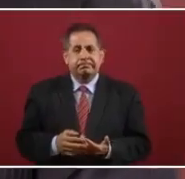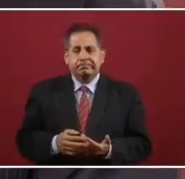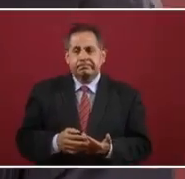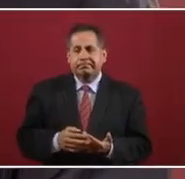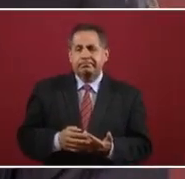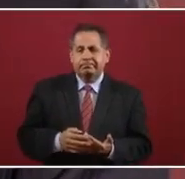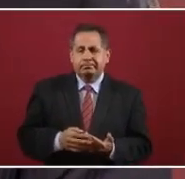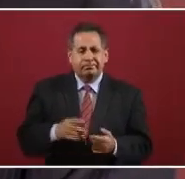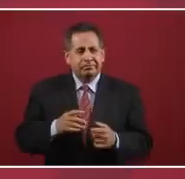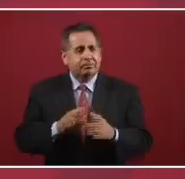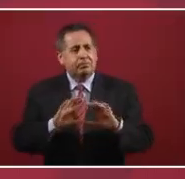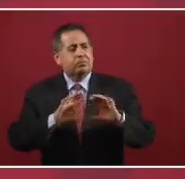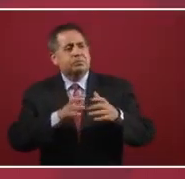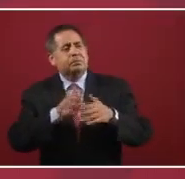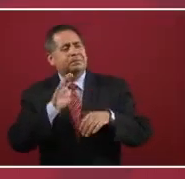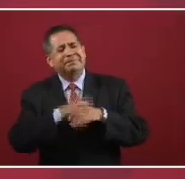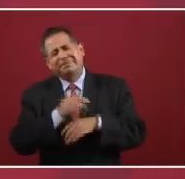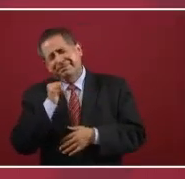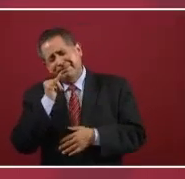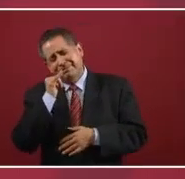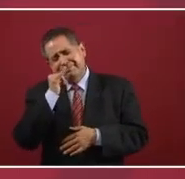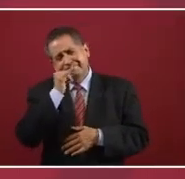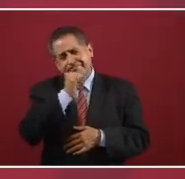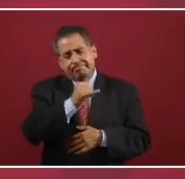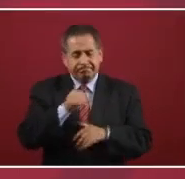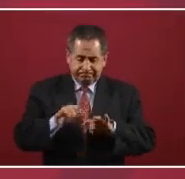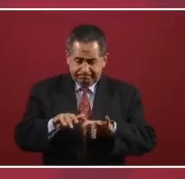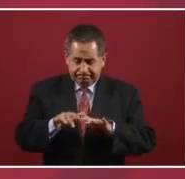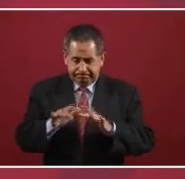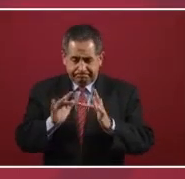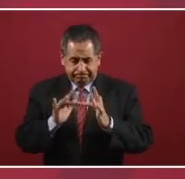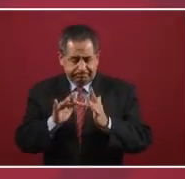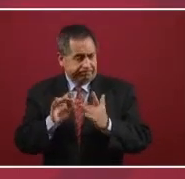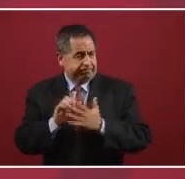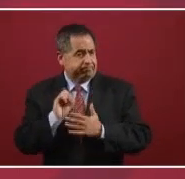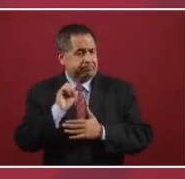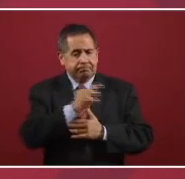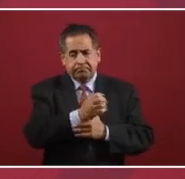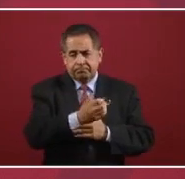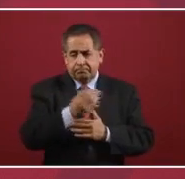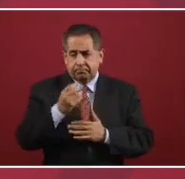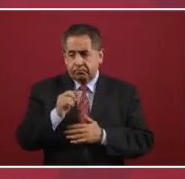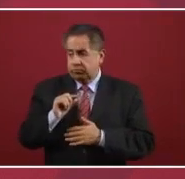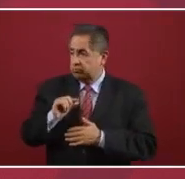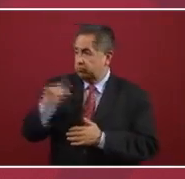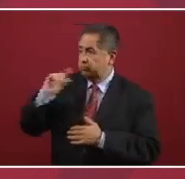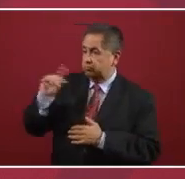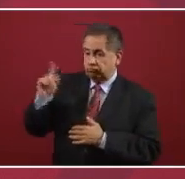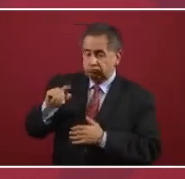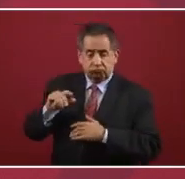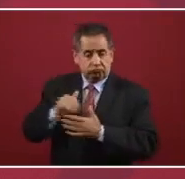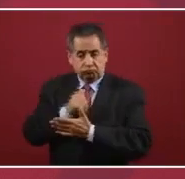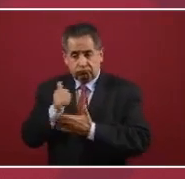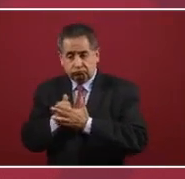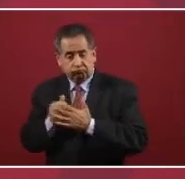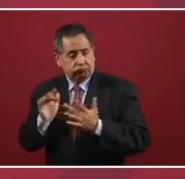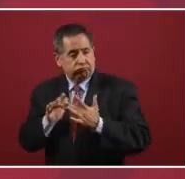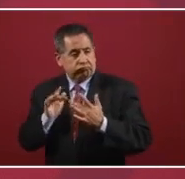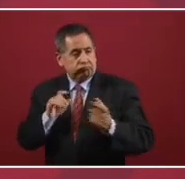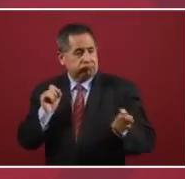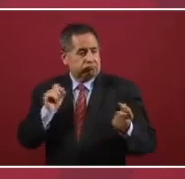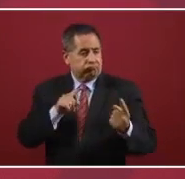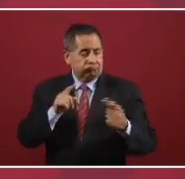de las comunidades más apartadas hasta donde estén centros especializados de atención médica,